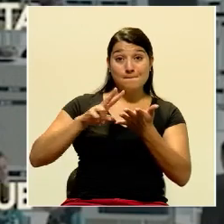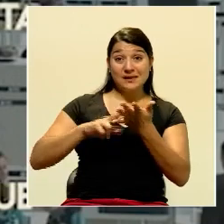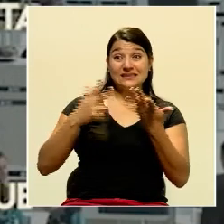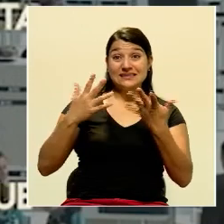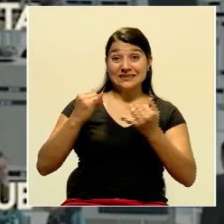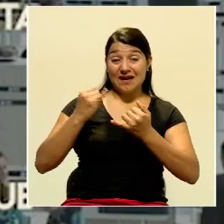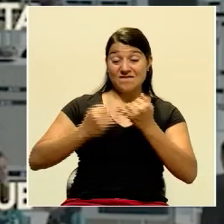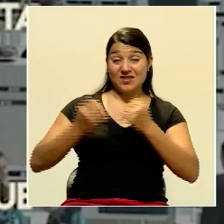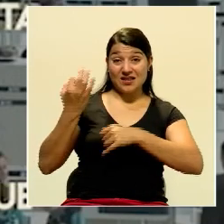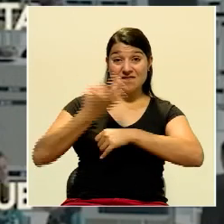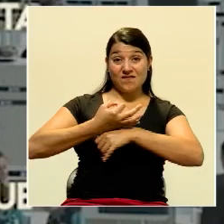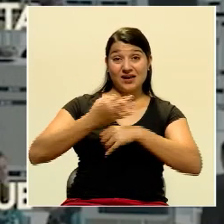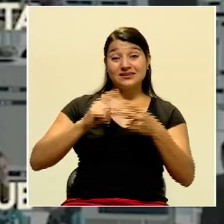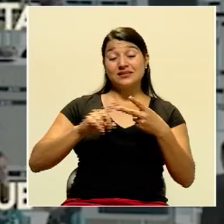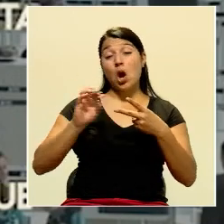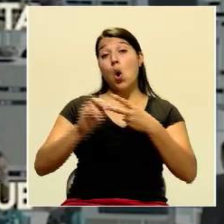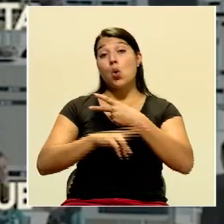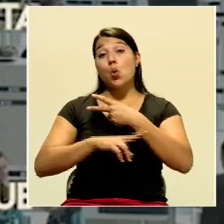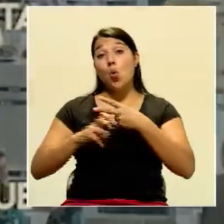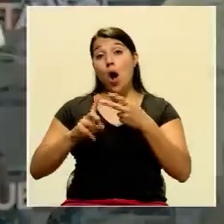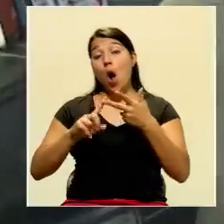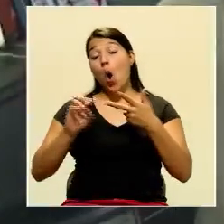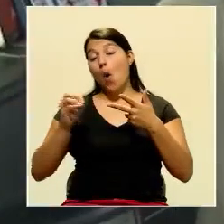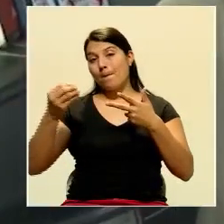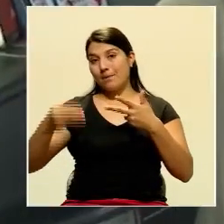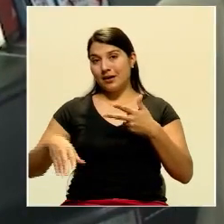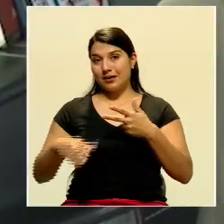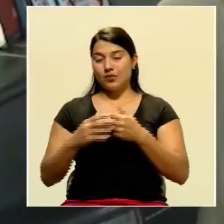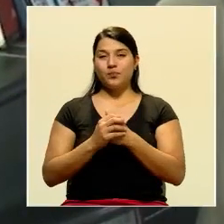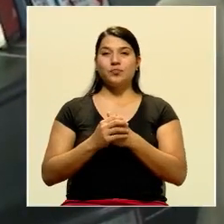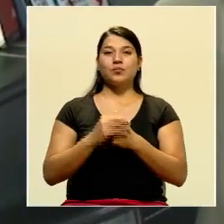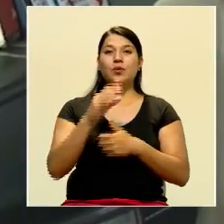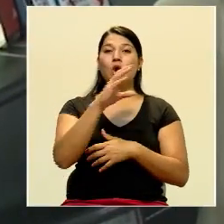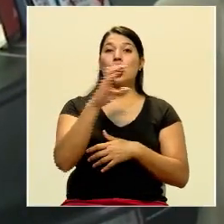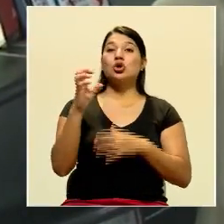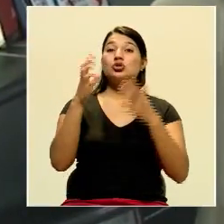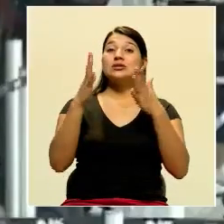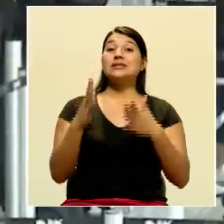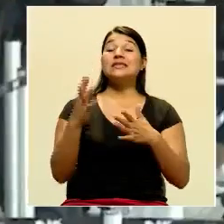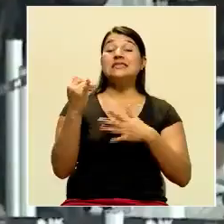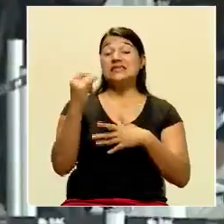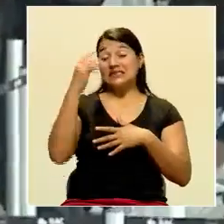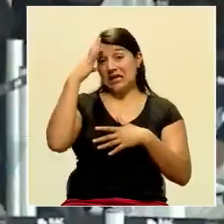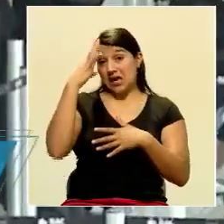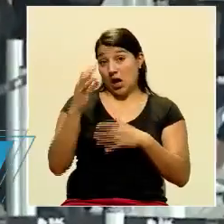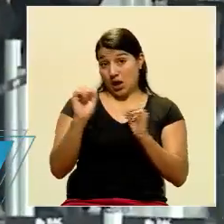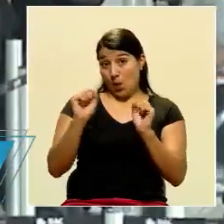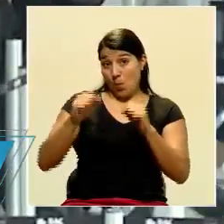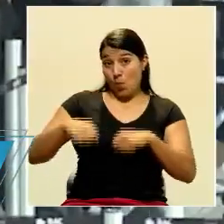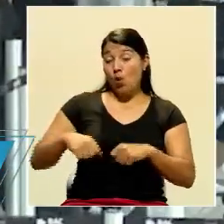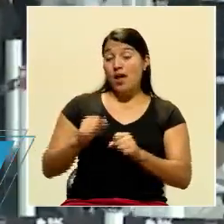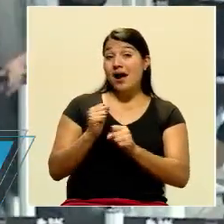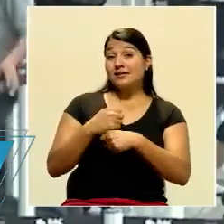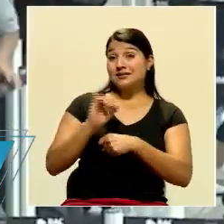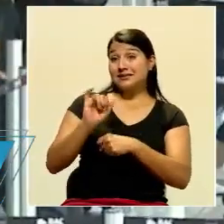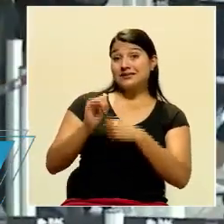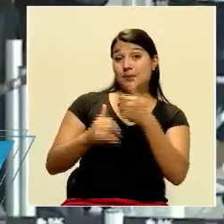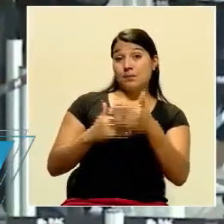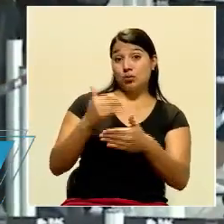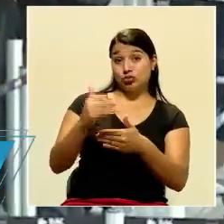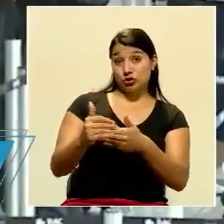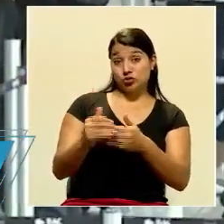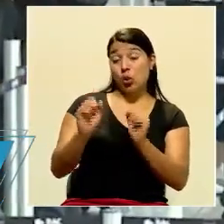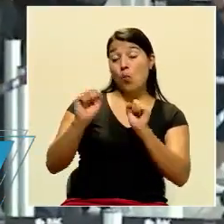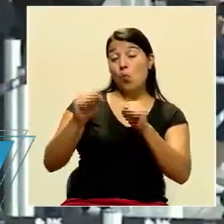expirada fue robado o extraviado. Los costarricenses que consideren que son elegibles para realizar este trámite